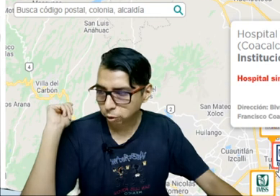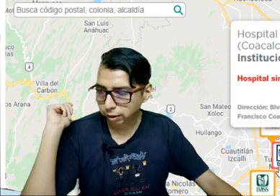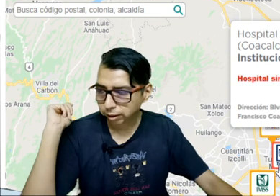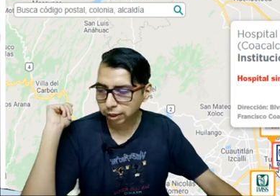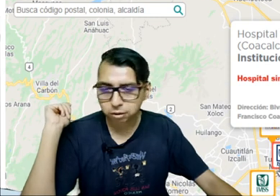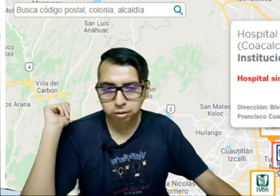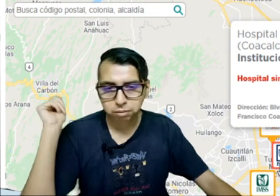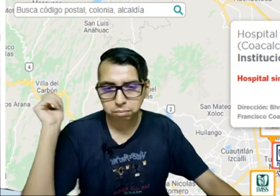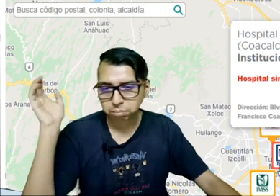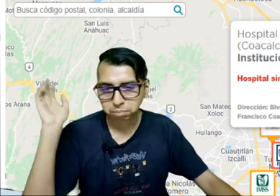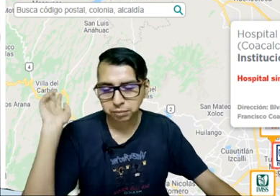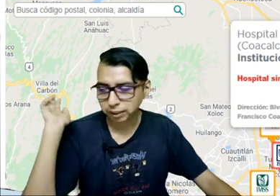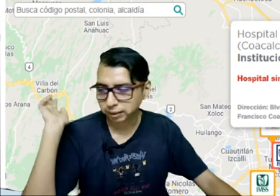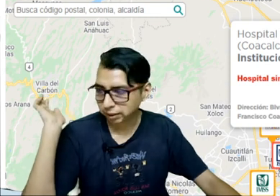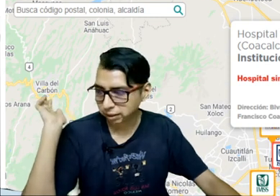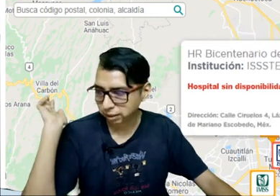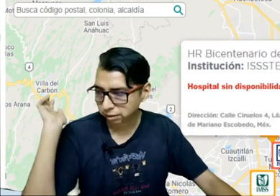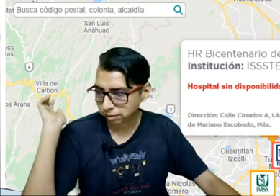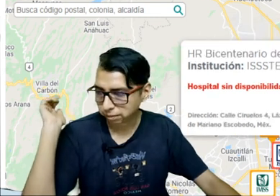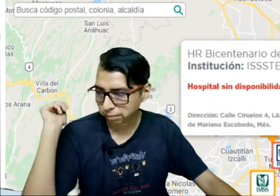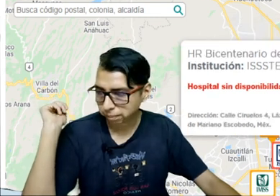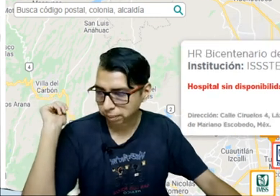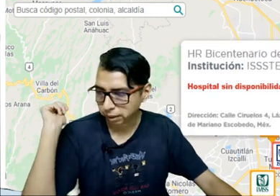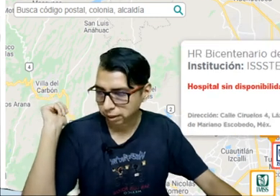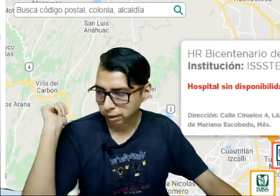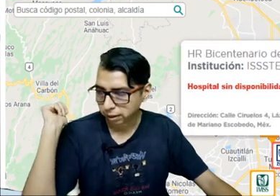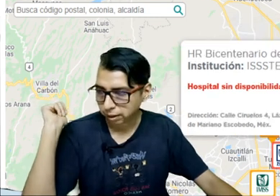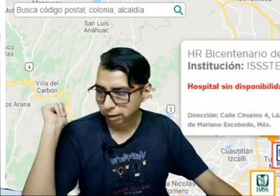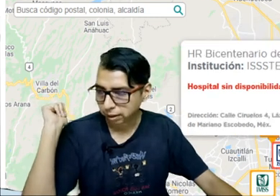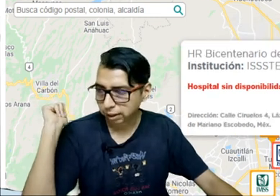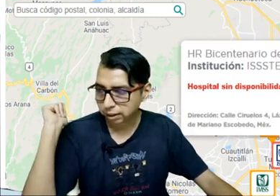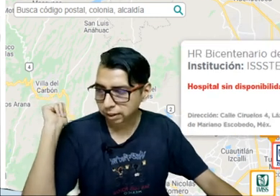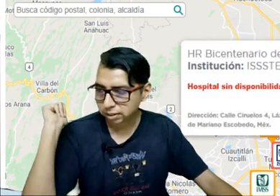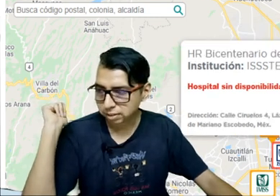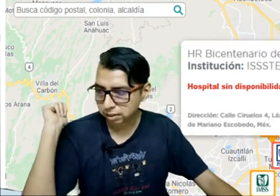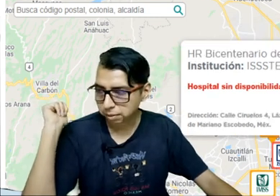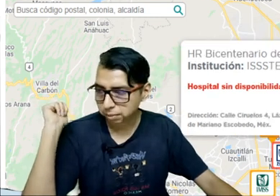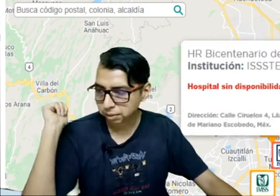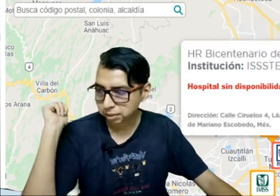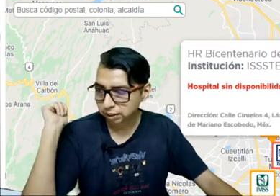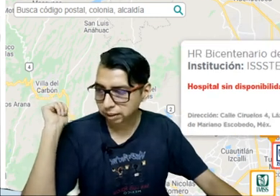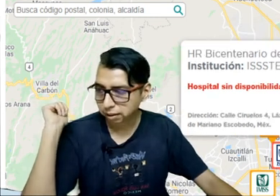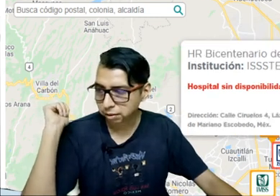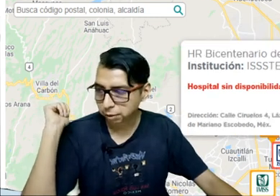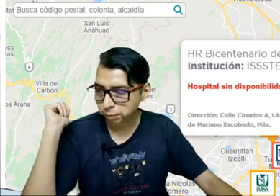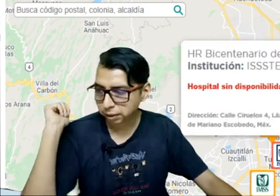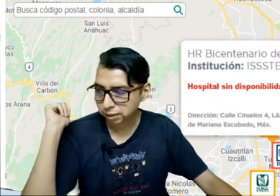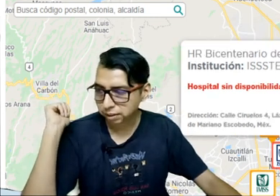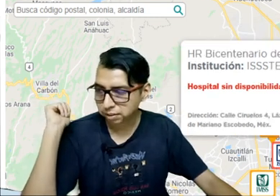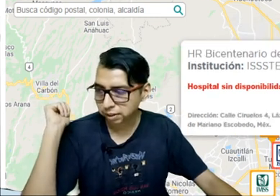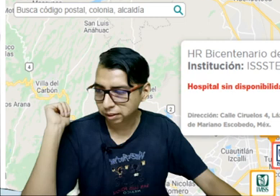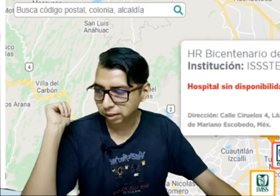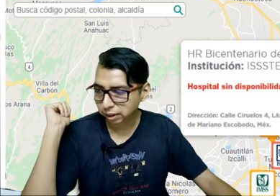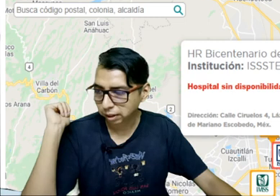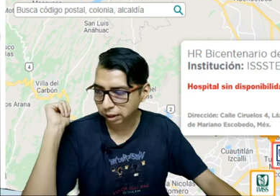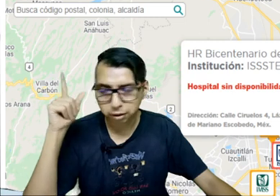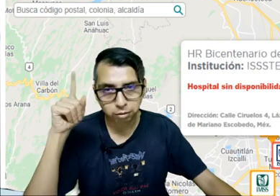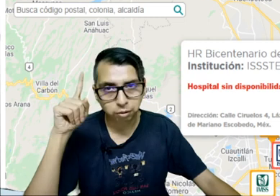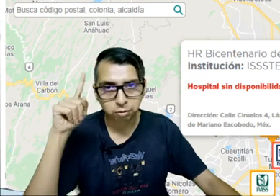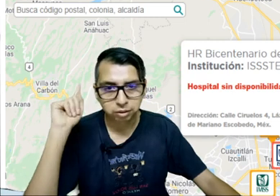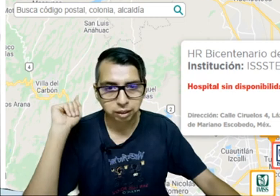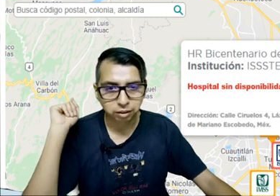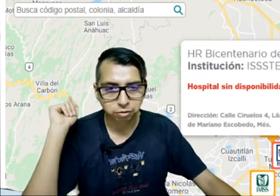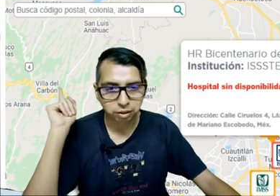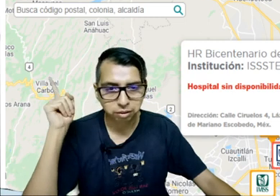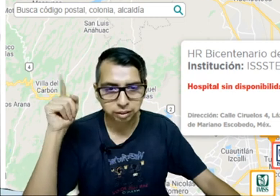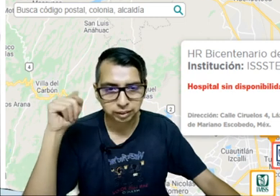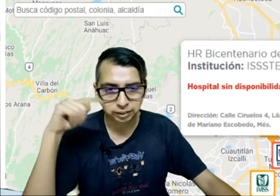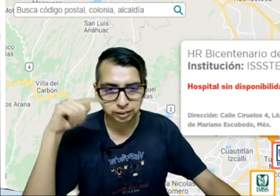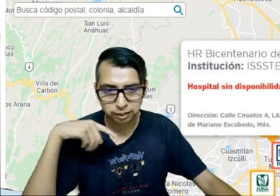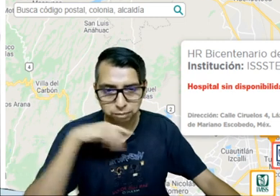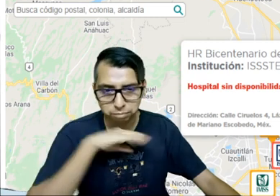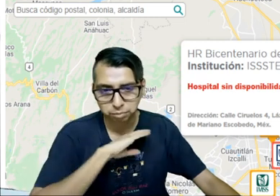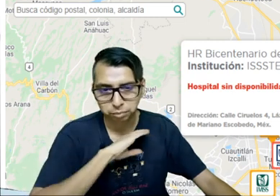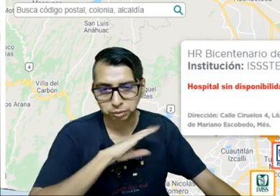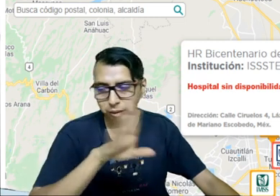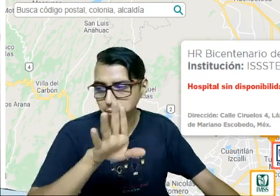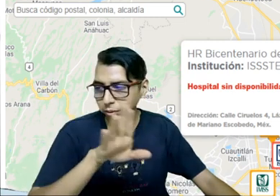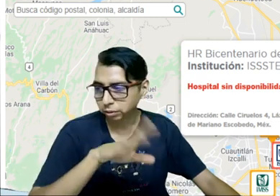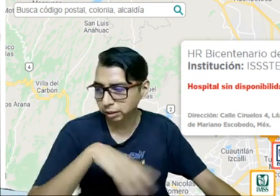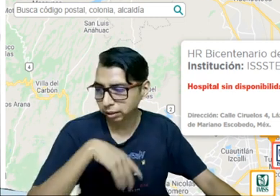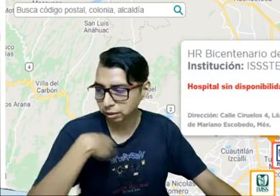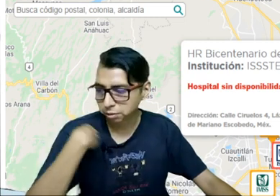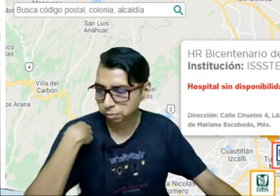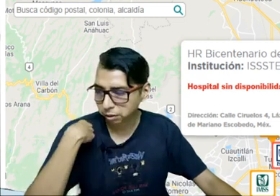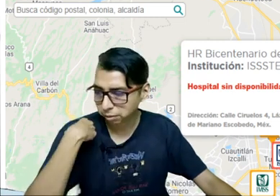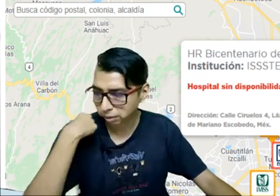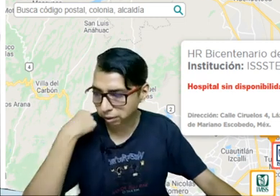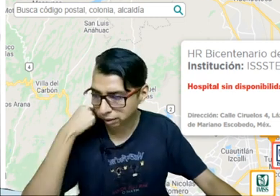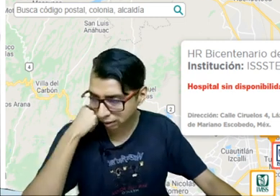en coacalco de hasta lleno el este bicentenario independencia que hay recordó un día que fijado en la sangre dos